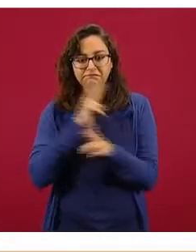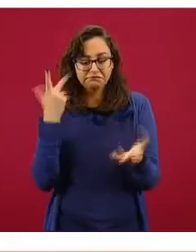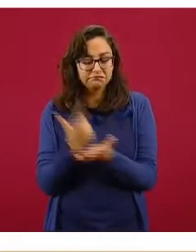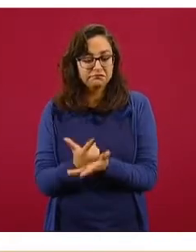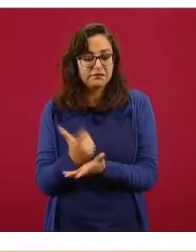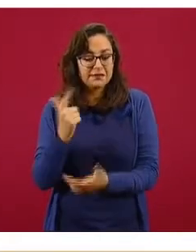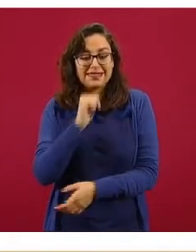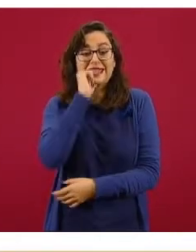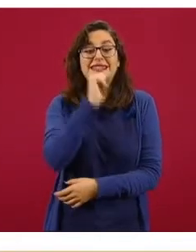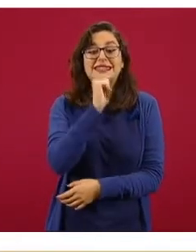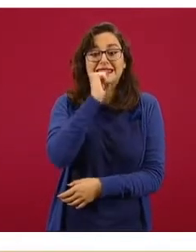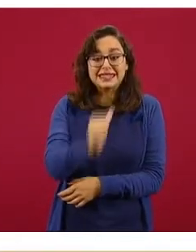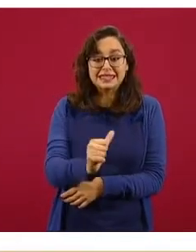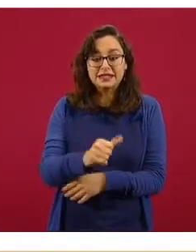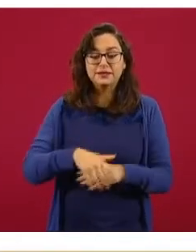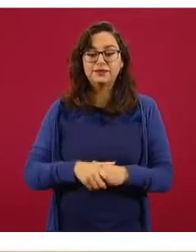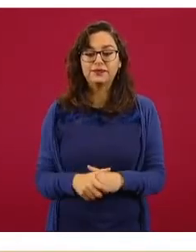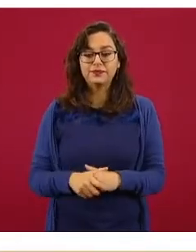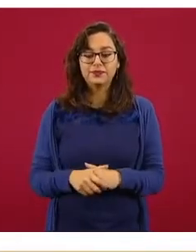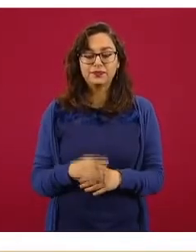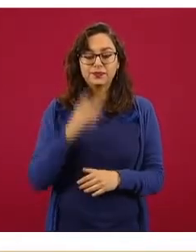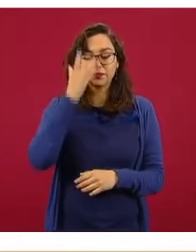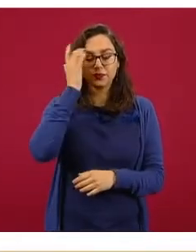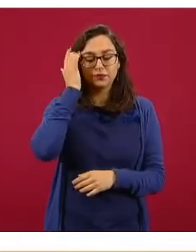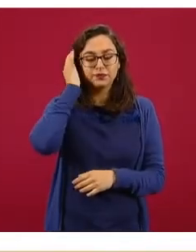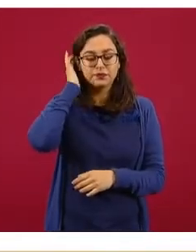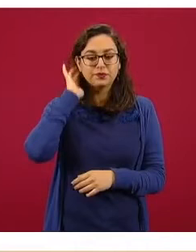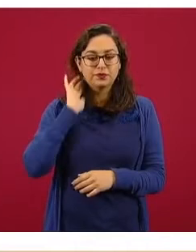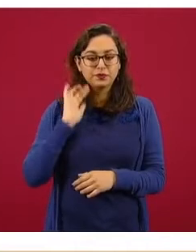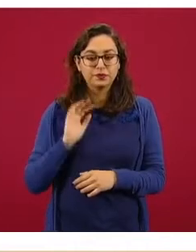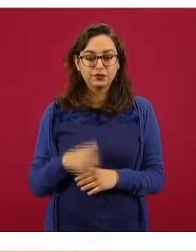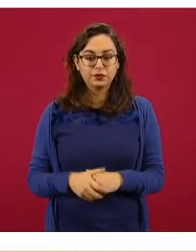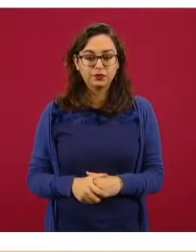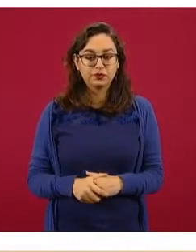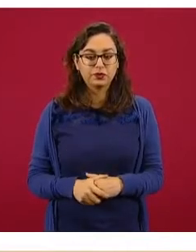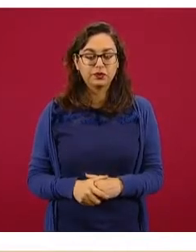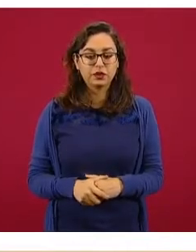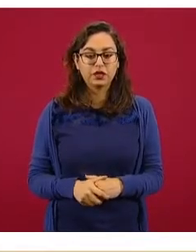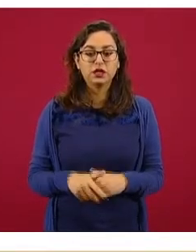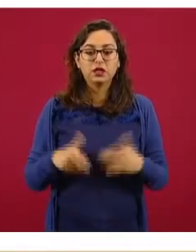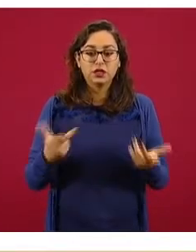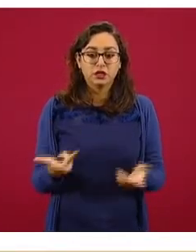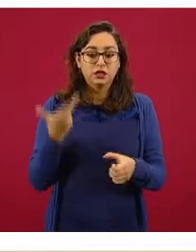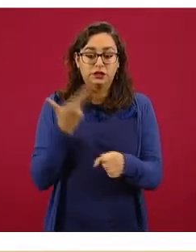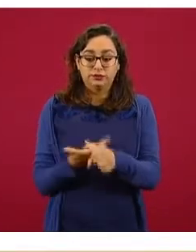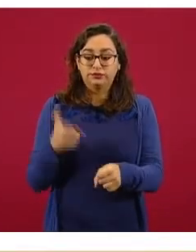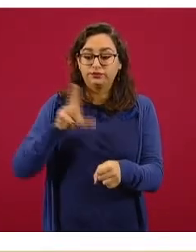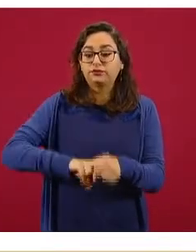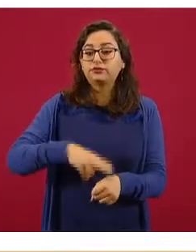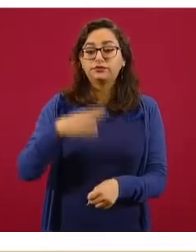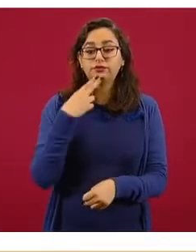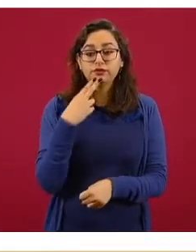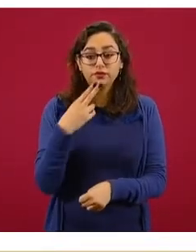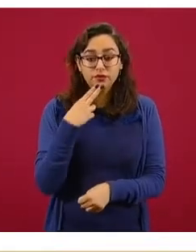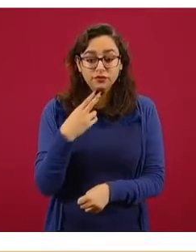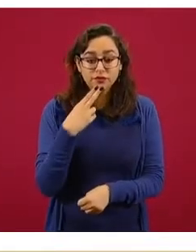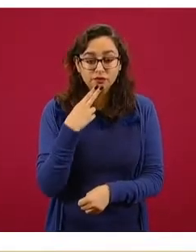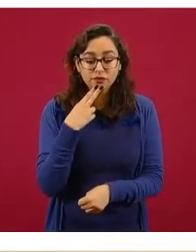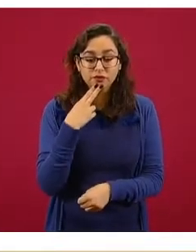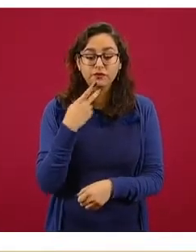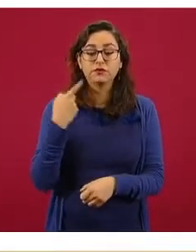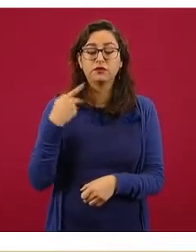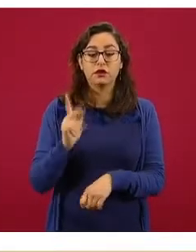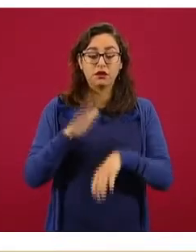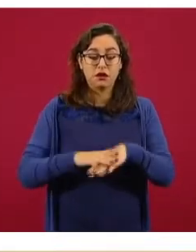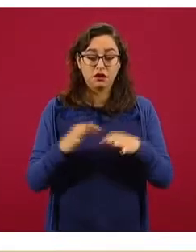grave. Y para poder usar las instalaciones hospitalarias, pero además optimizar la